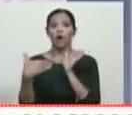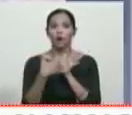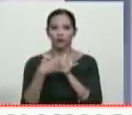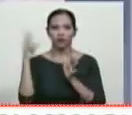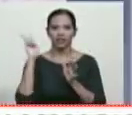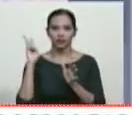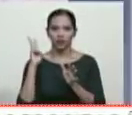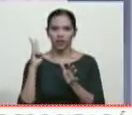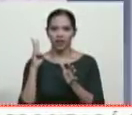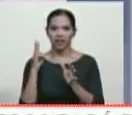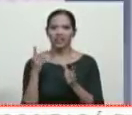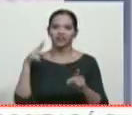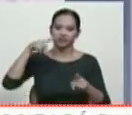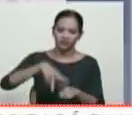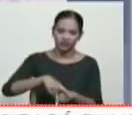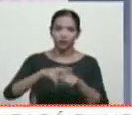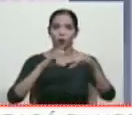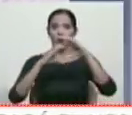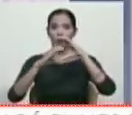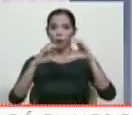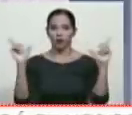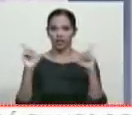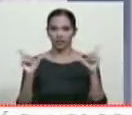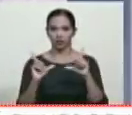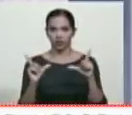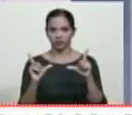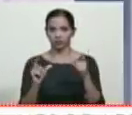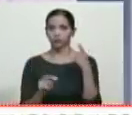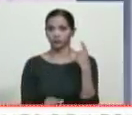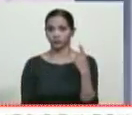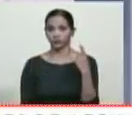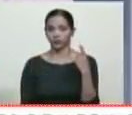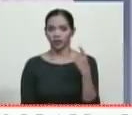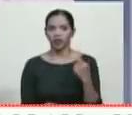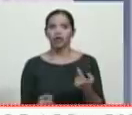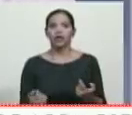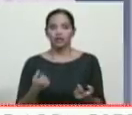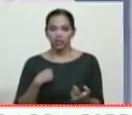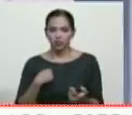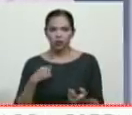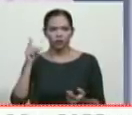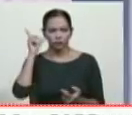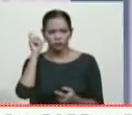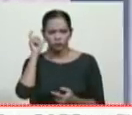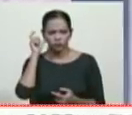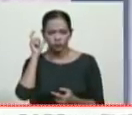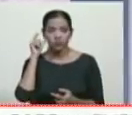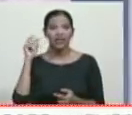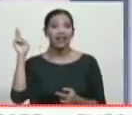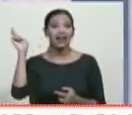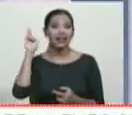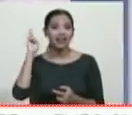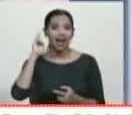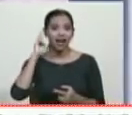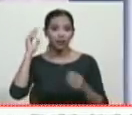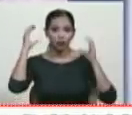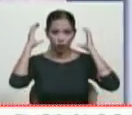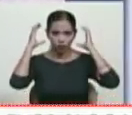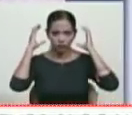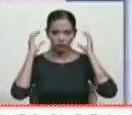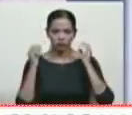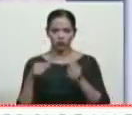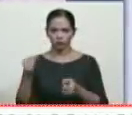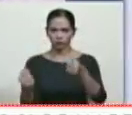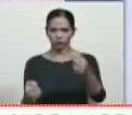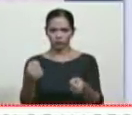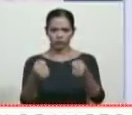comunicacional. Si yo venía haciendo zapping, escuchando la radio, cuando venía en el vehículo que me